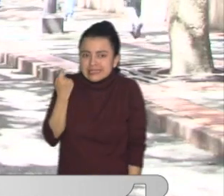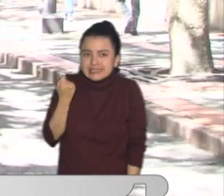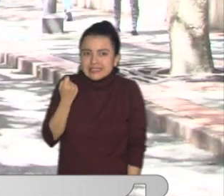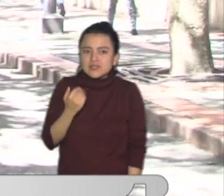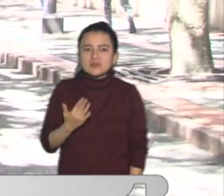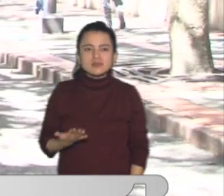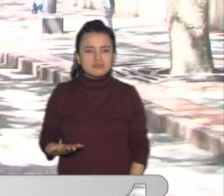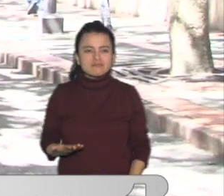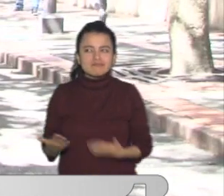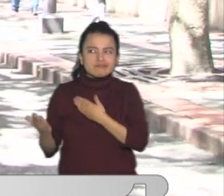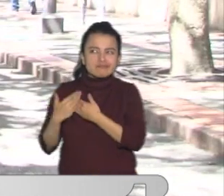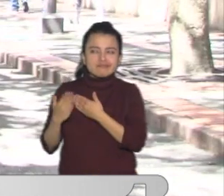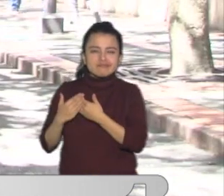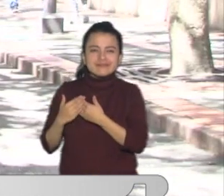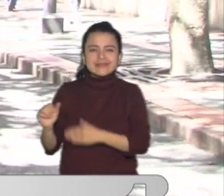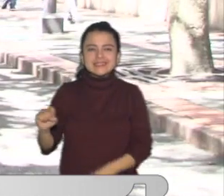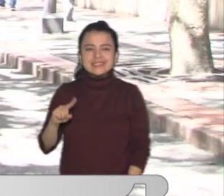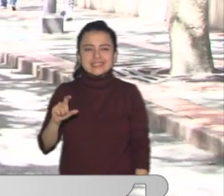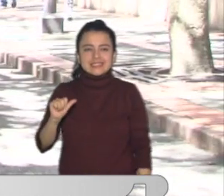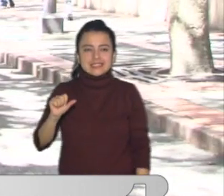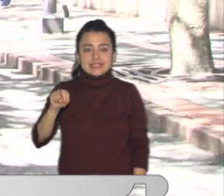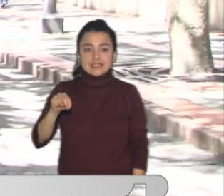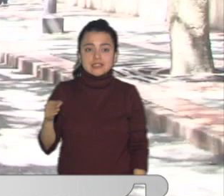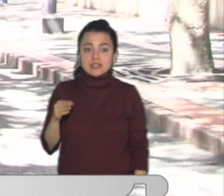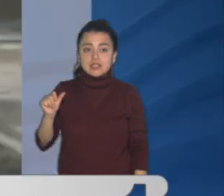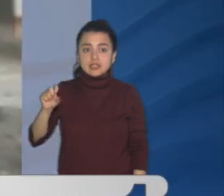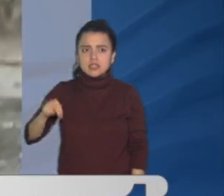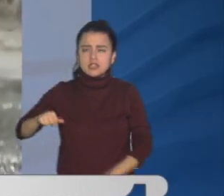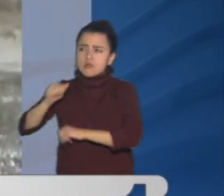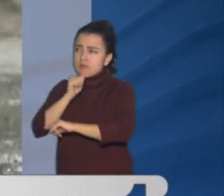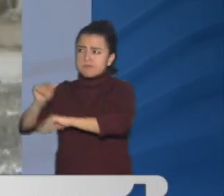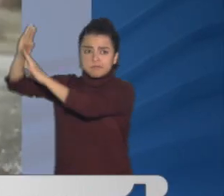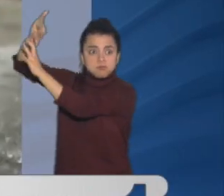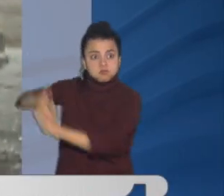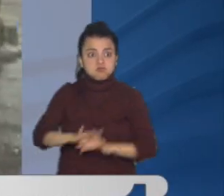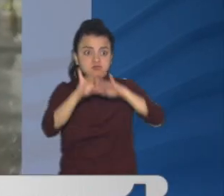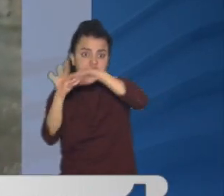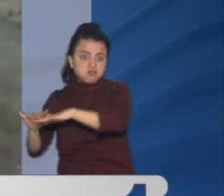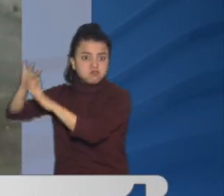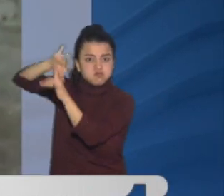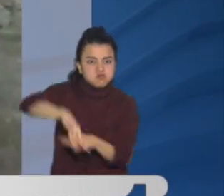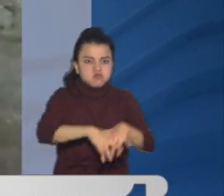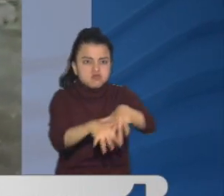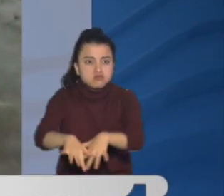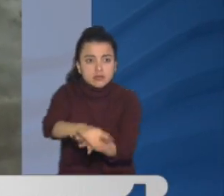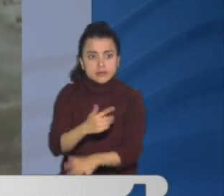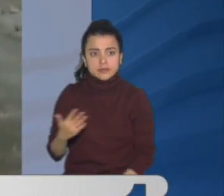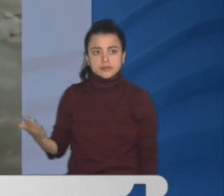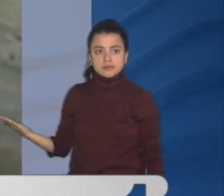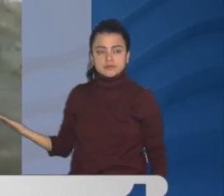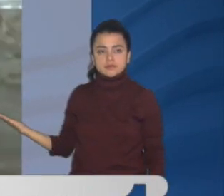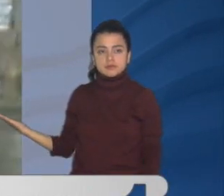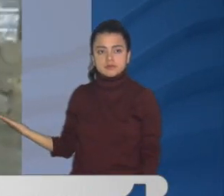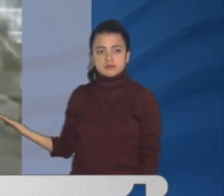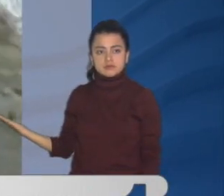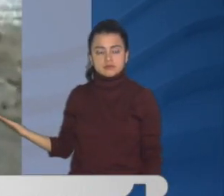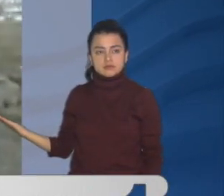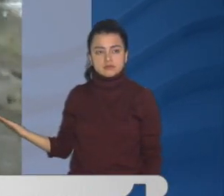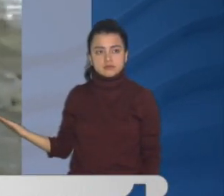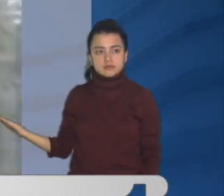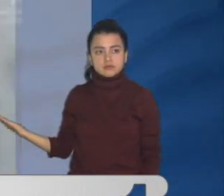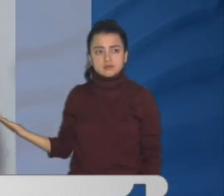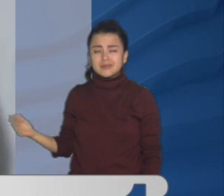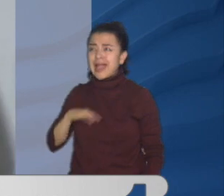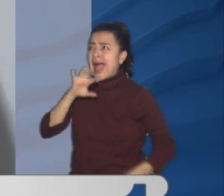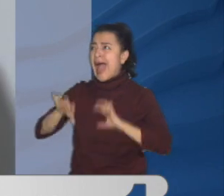es el municipio de San Andrés tras la avalancha ocurrida a la medianoche. Pasada la medianoche, un gran estruendo sacudió el descanso de los